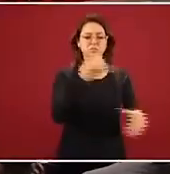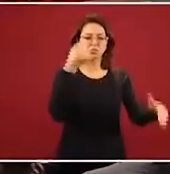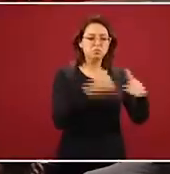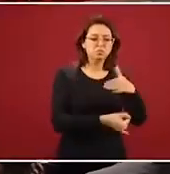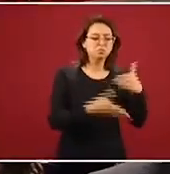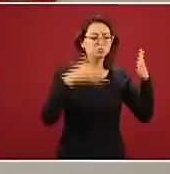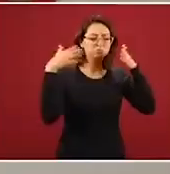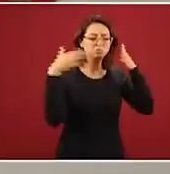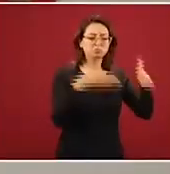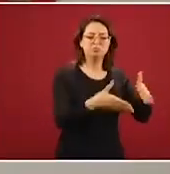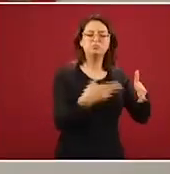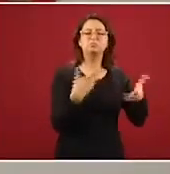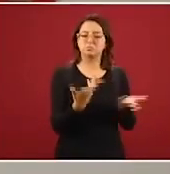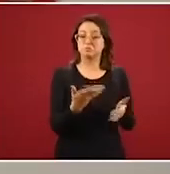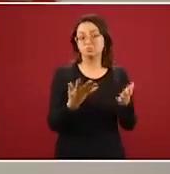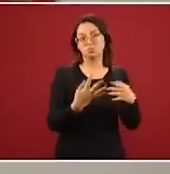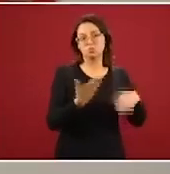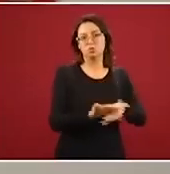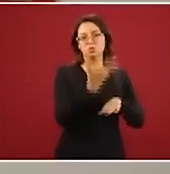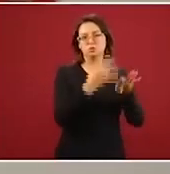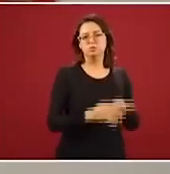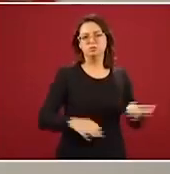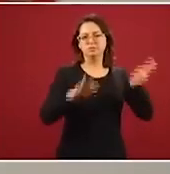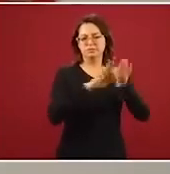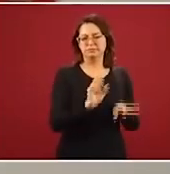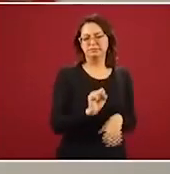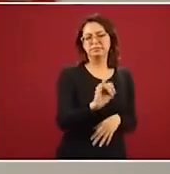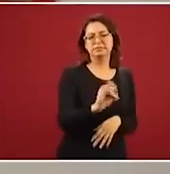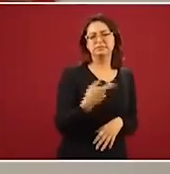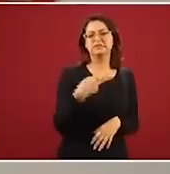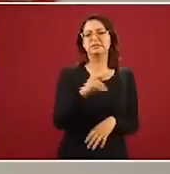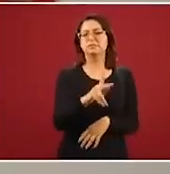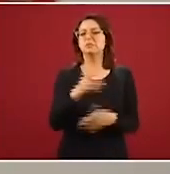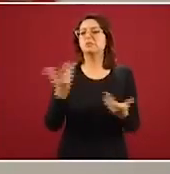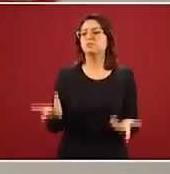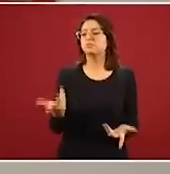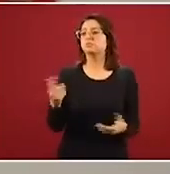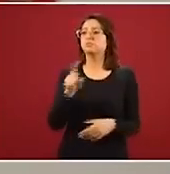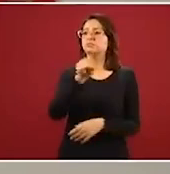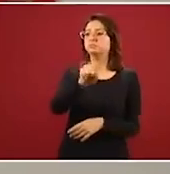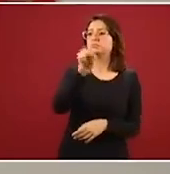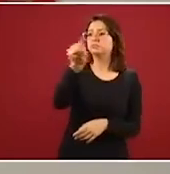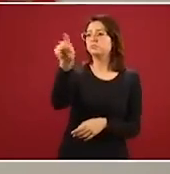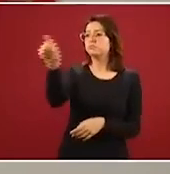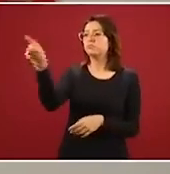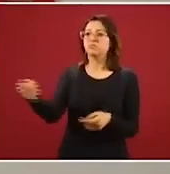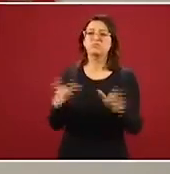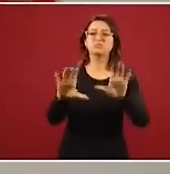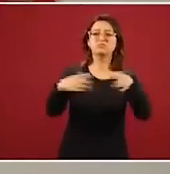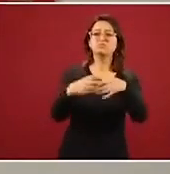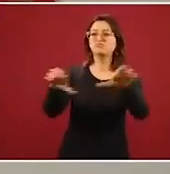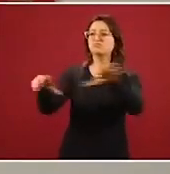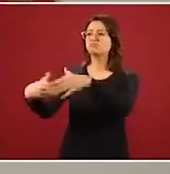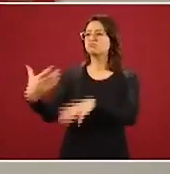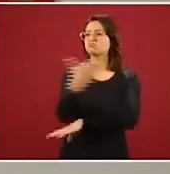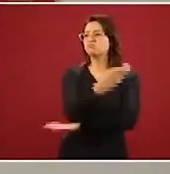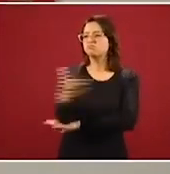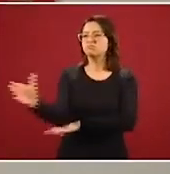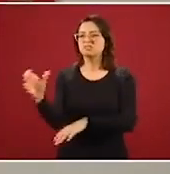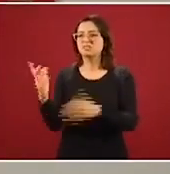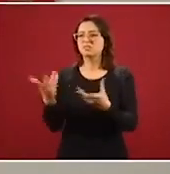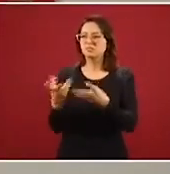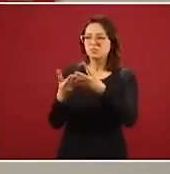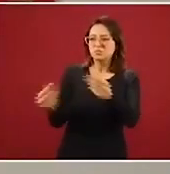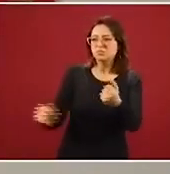importante, pero se dejó sin capacidad de resolución en las comunidades rurales y tenemos